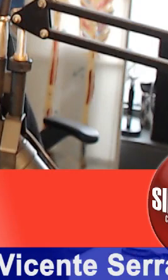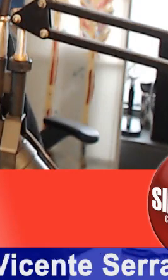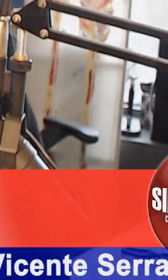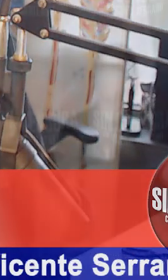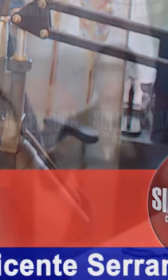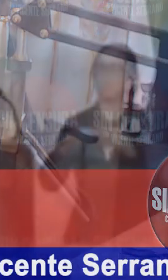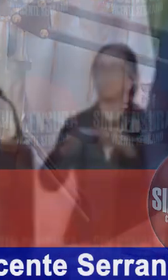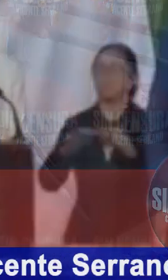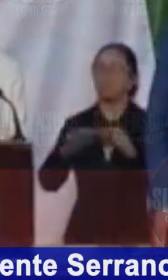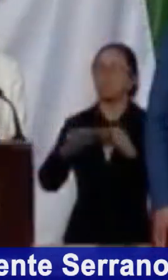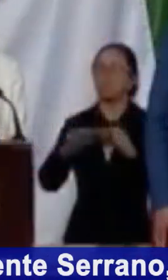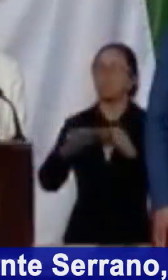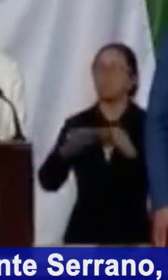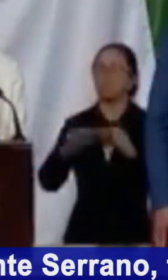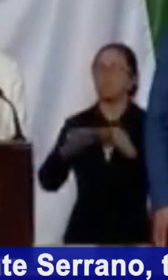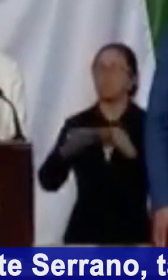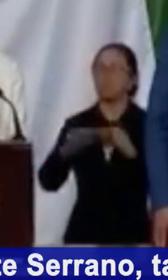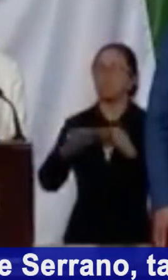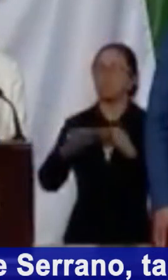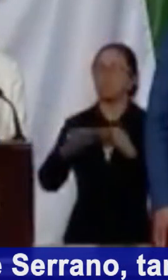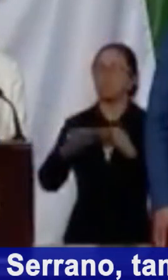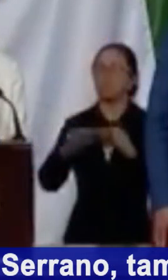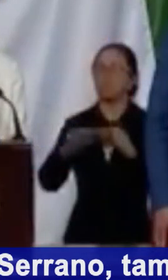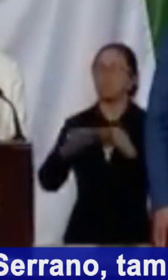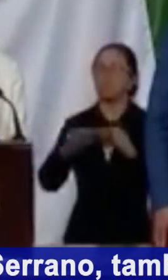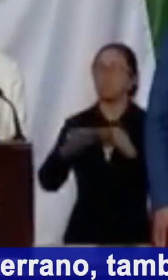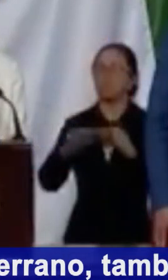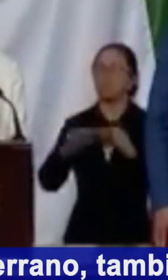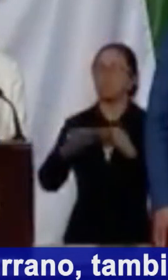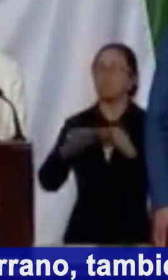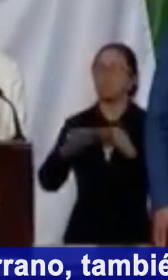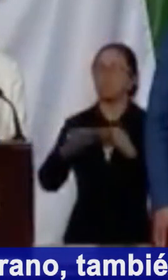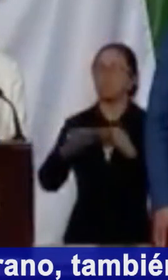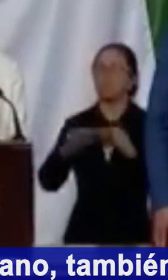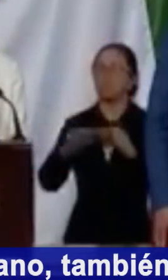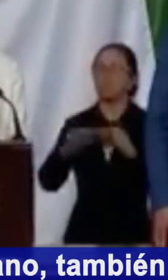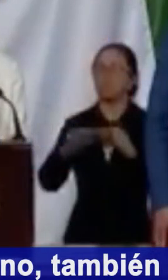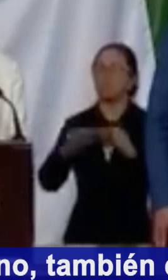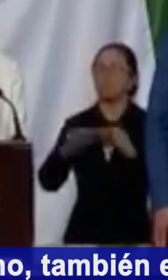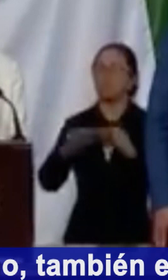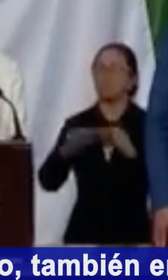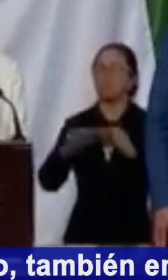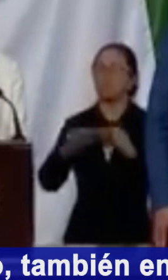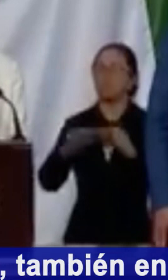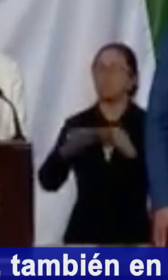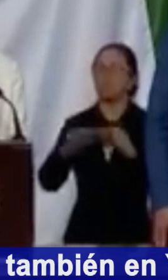cuerpo de granaderos de la Ciudad de México tiene pues un tinte,